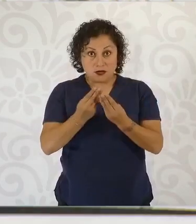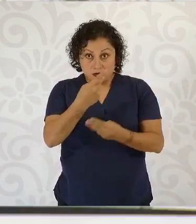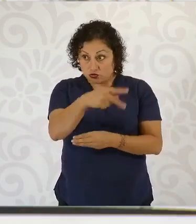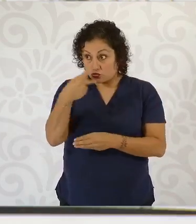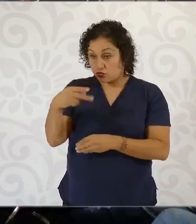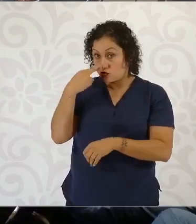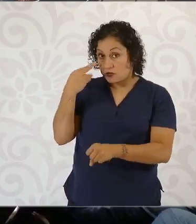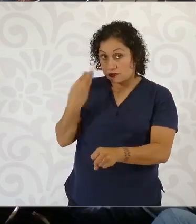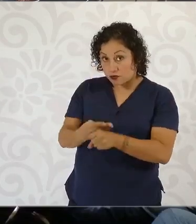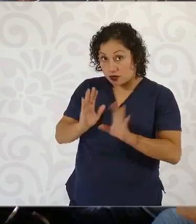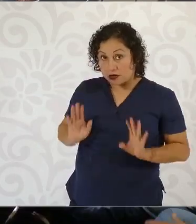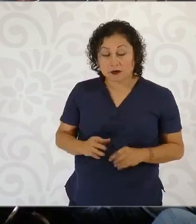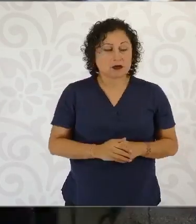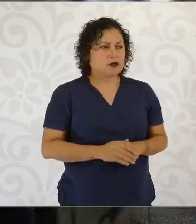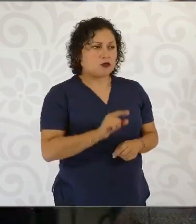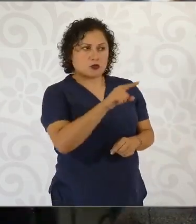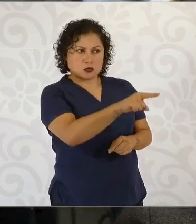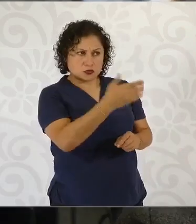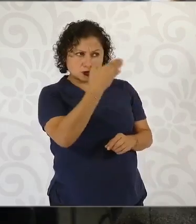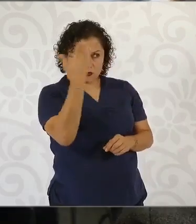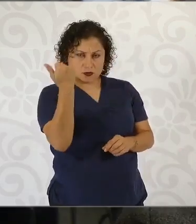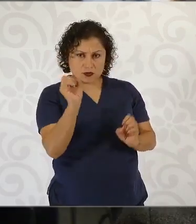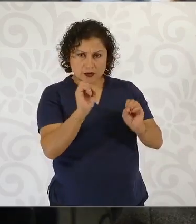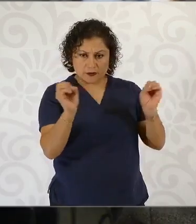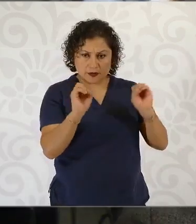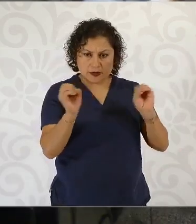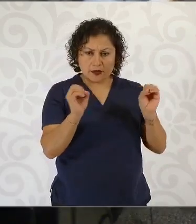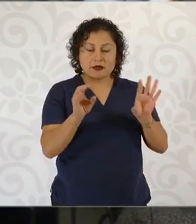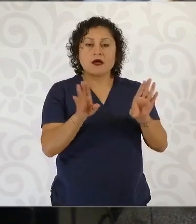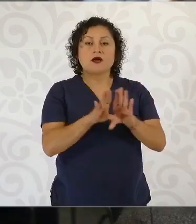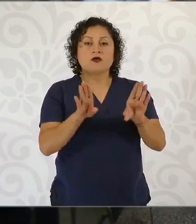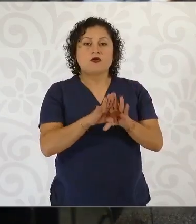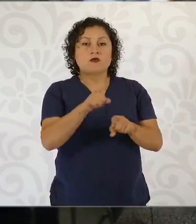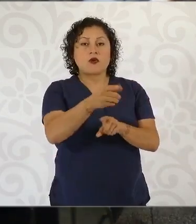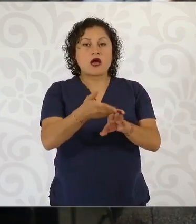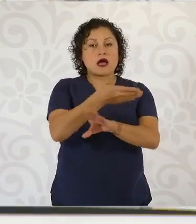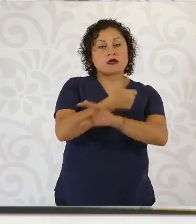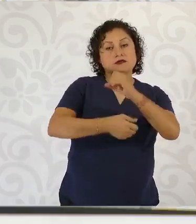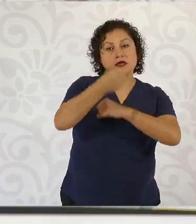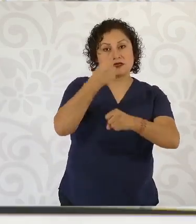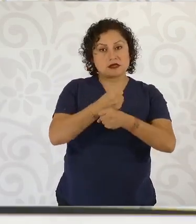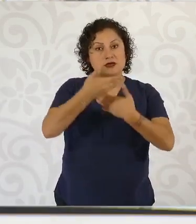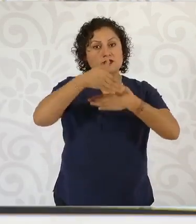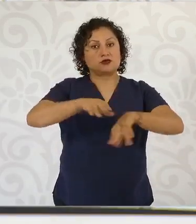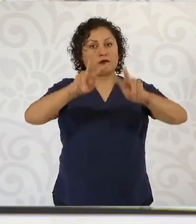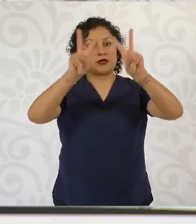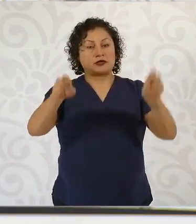sea, ¿usted hasta este momento no tiene reportes de que hubieran ventas a sobreprecio en el sexenio de Andrés Manuel López Obrador en materia de medicinas?